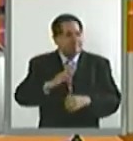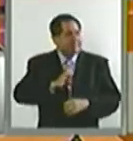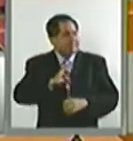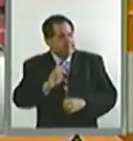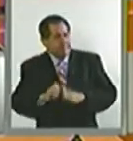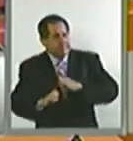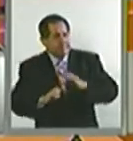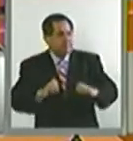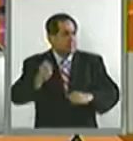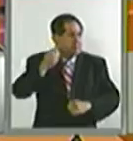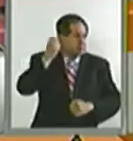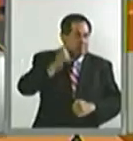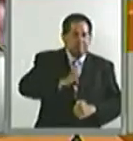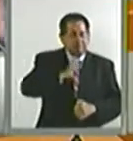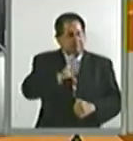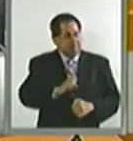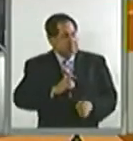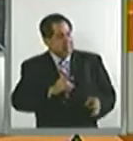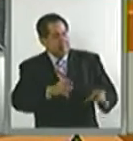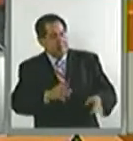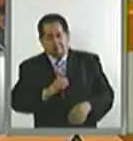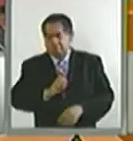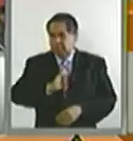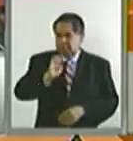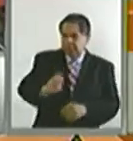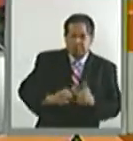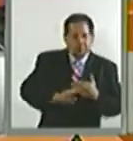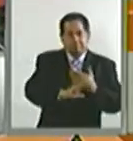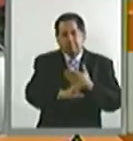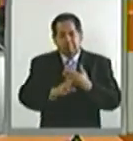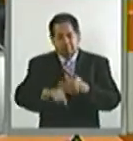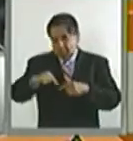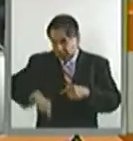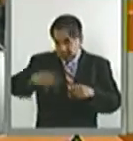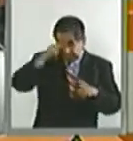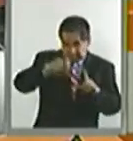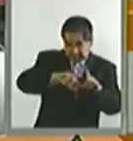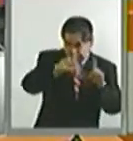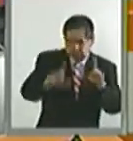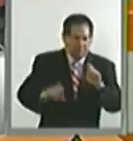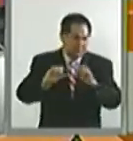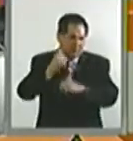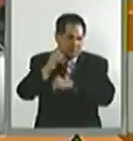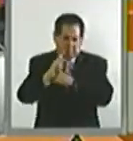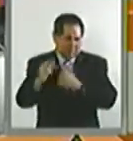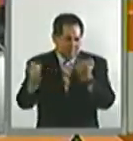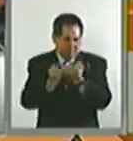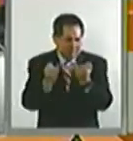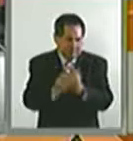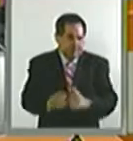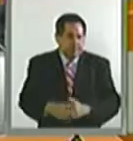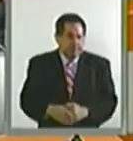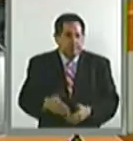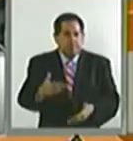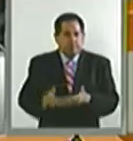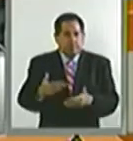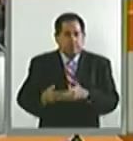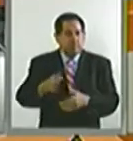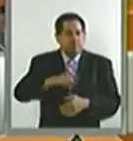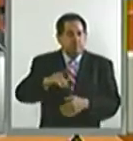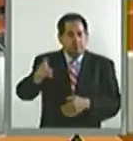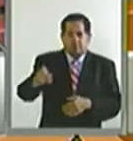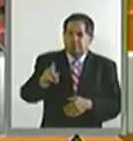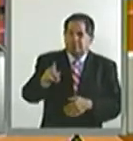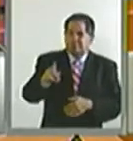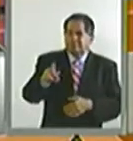por discursos de odio. Se dan tanto a nivel nacional como dentro de las naciones. Tenemos en este momento a